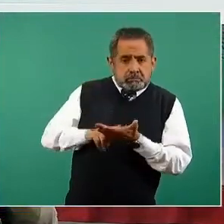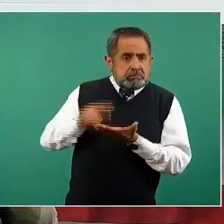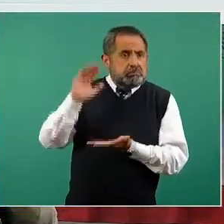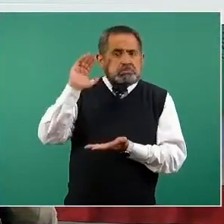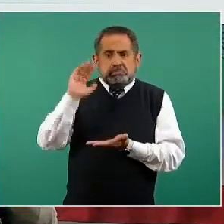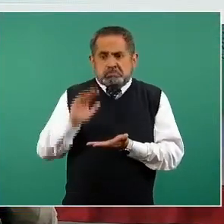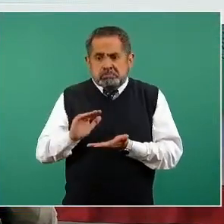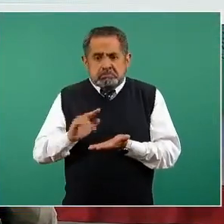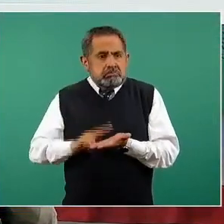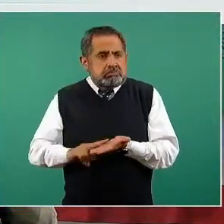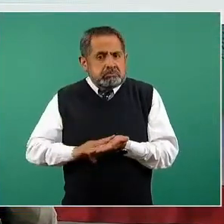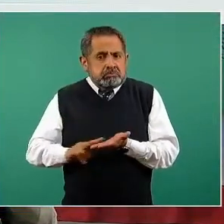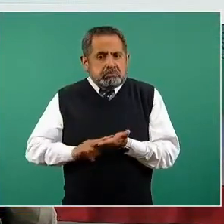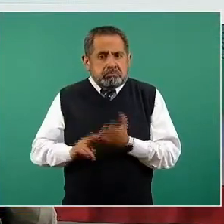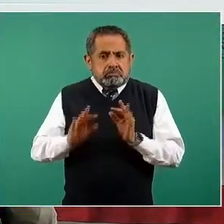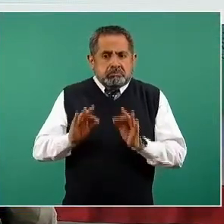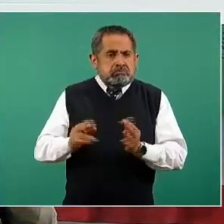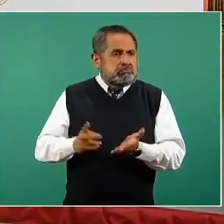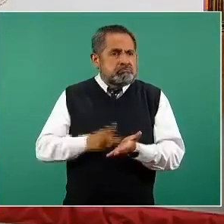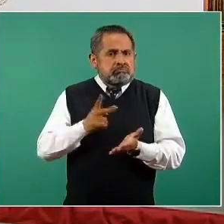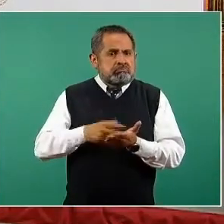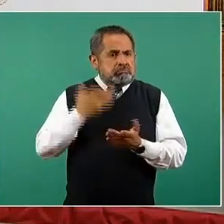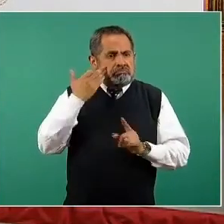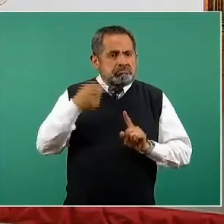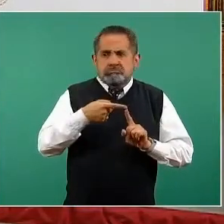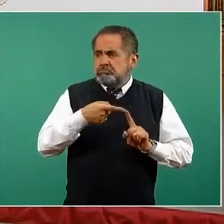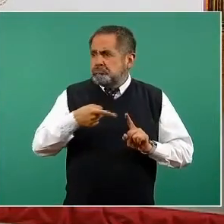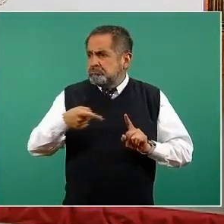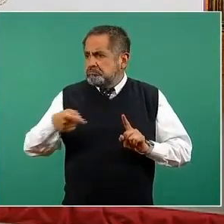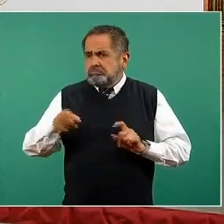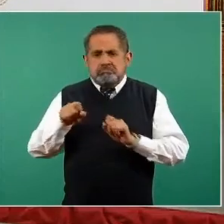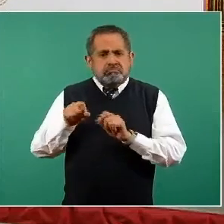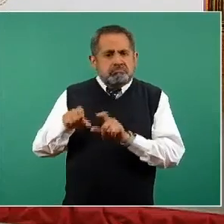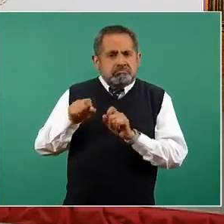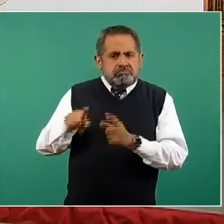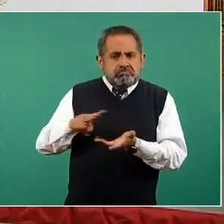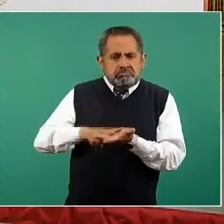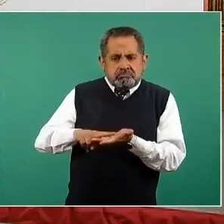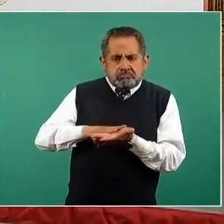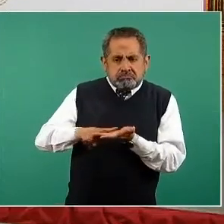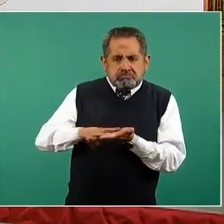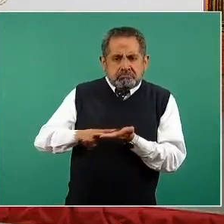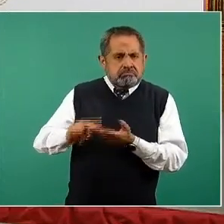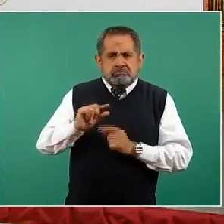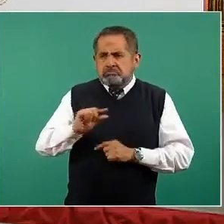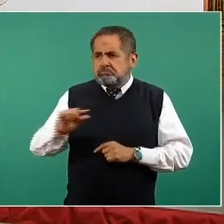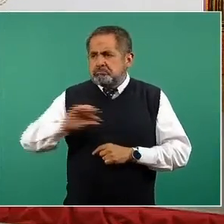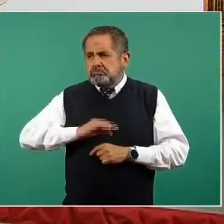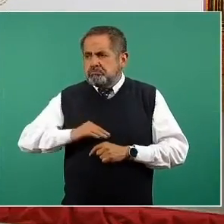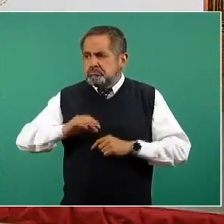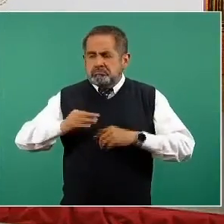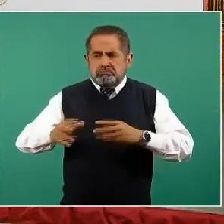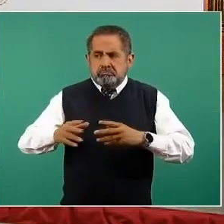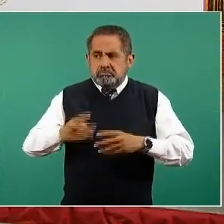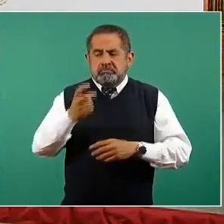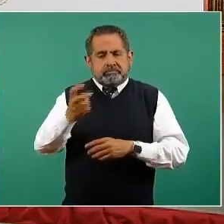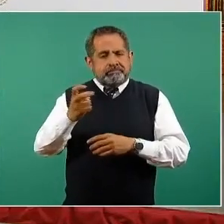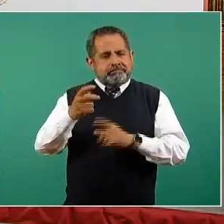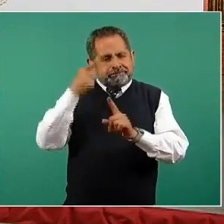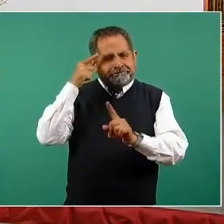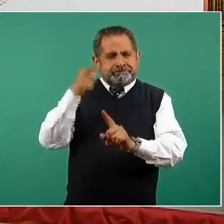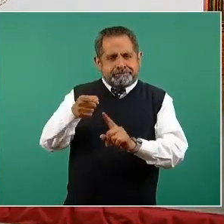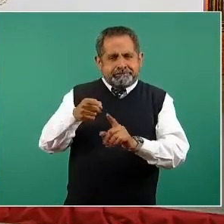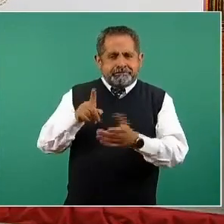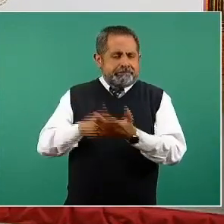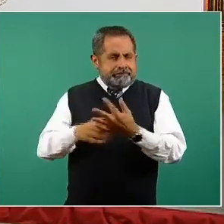logrado el semáforo verde en múltiples ocasiones y mantenerse siempre en un nivel bajo de riesgo, entonces era una entidad